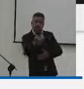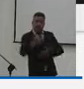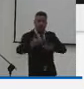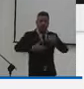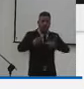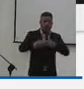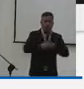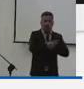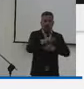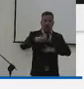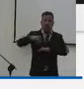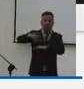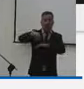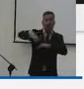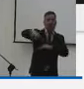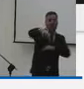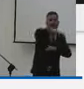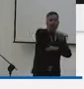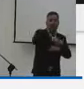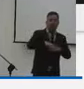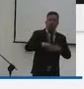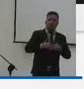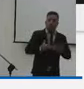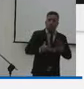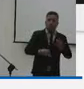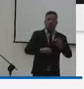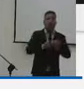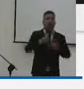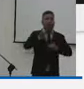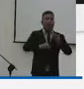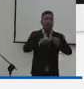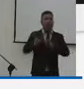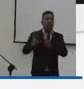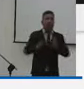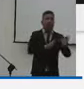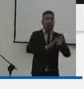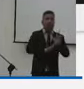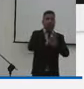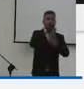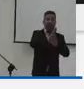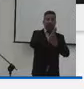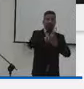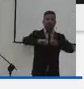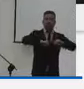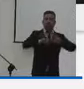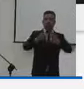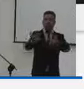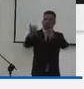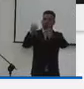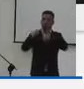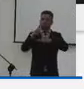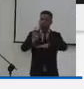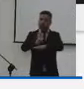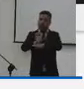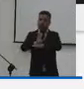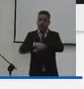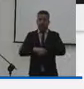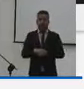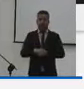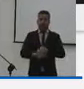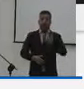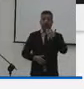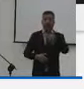deportiva y recreativa en los territorios y así establecer los planes de acción y el actuar misional por parte de la entidad